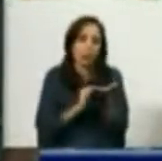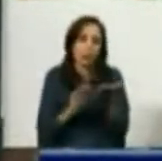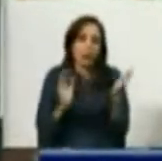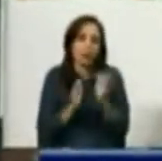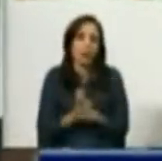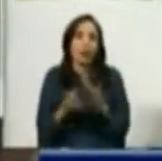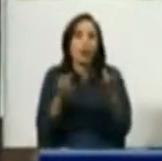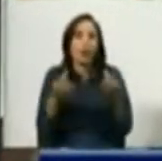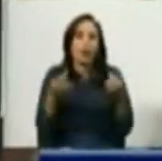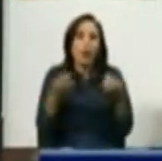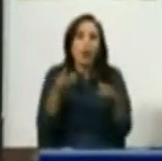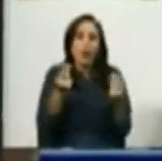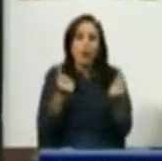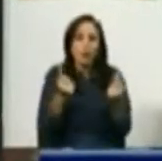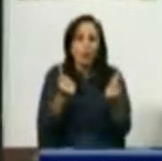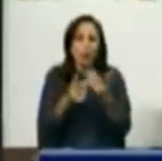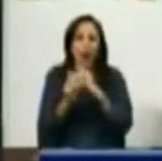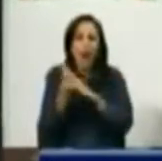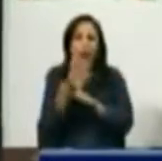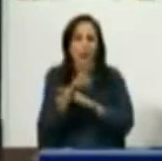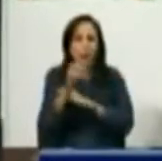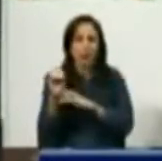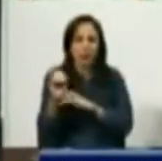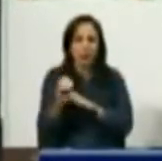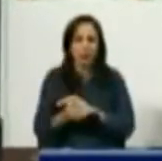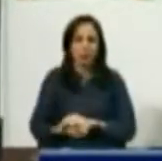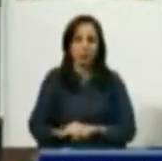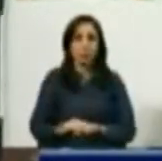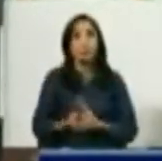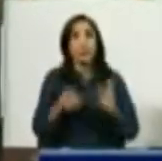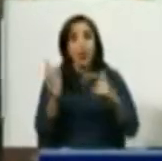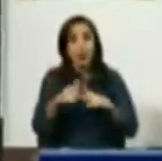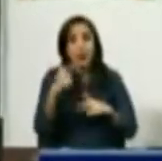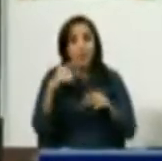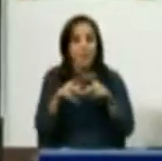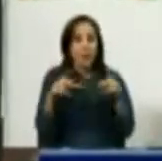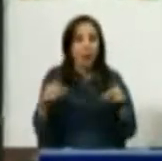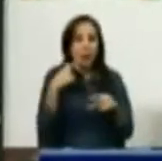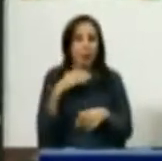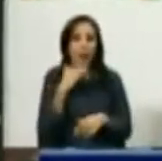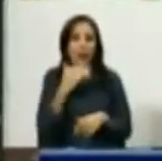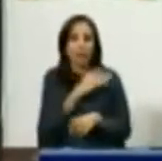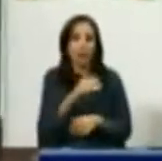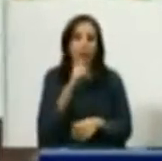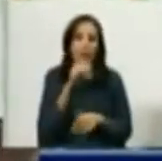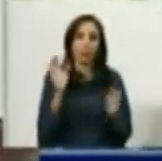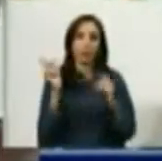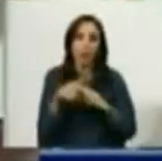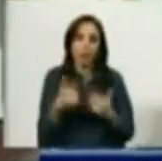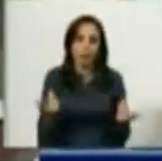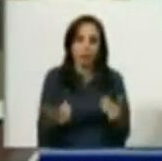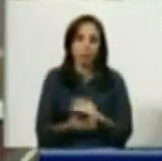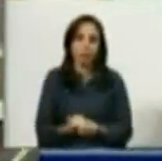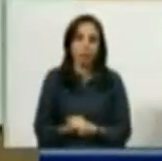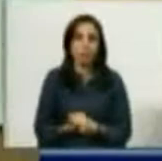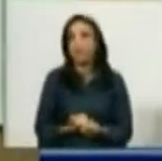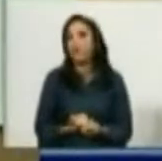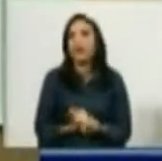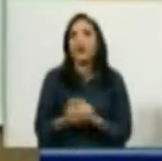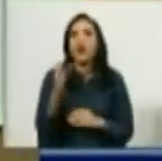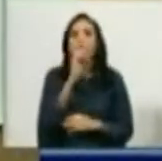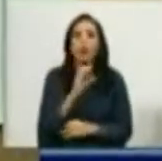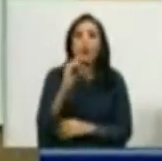poquito la pastilla casi lo sacó y el nacional se quedó con las ganas Colombia ntn24